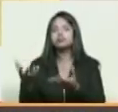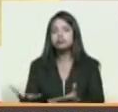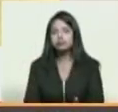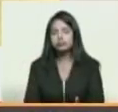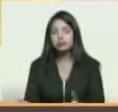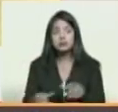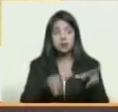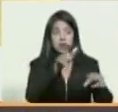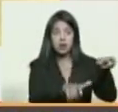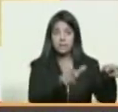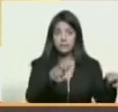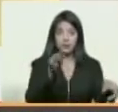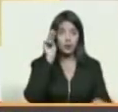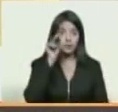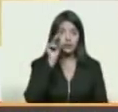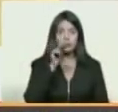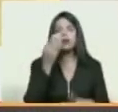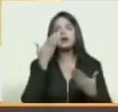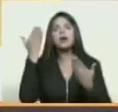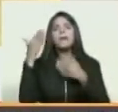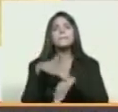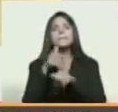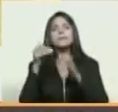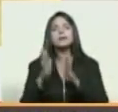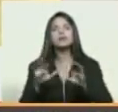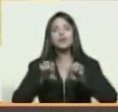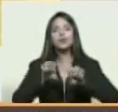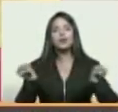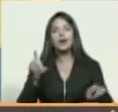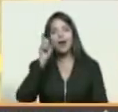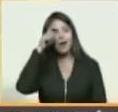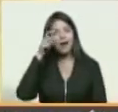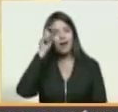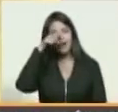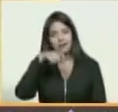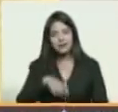autoridades. Por supuesto, escuchaban palabras del ministro para la Educación, Elías Agua Milano. Esto en